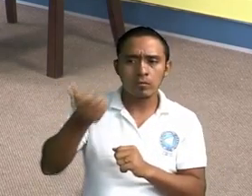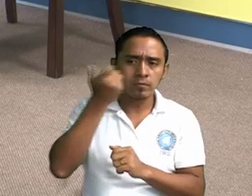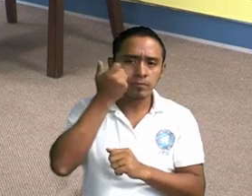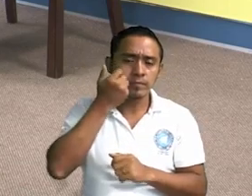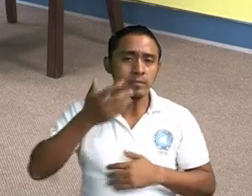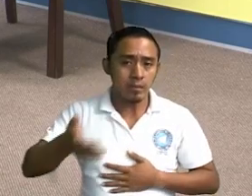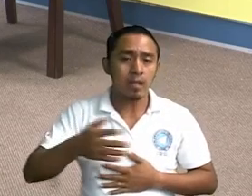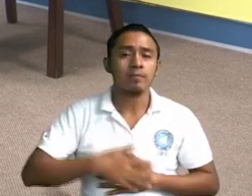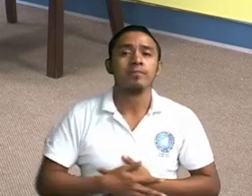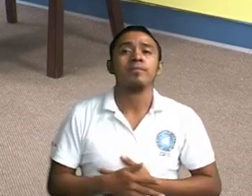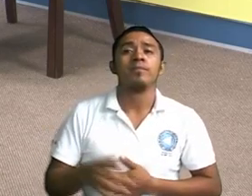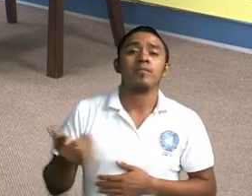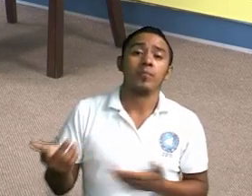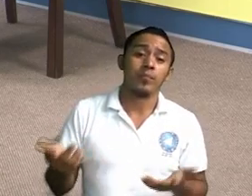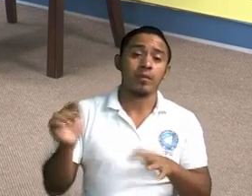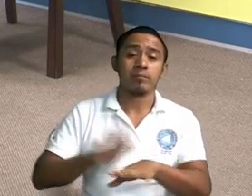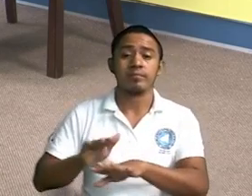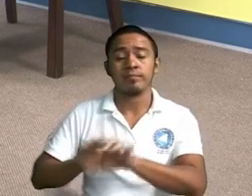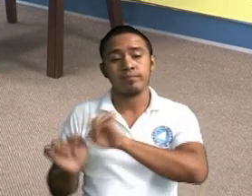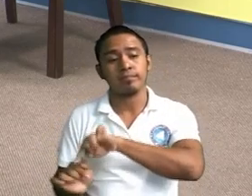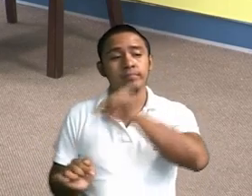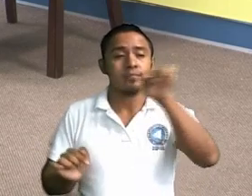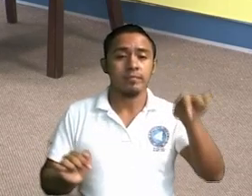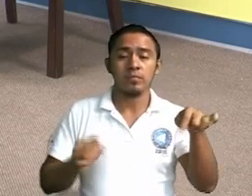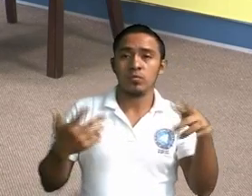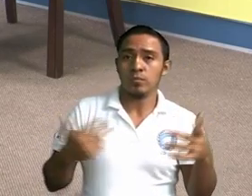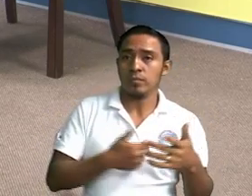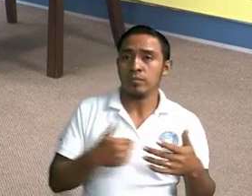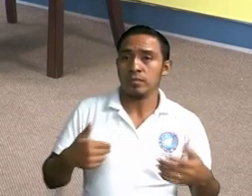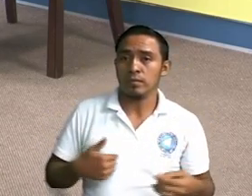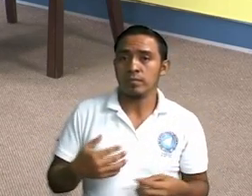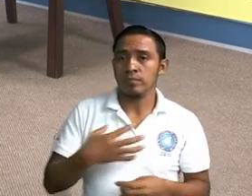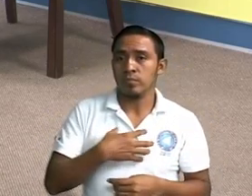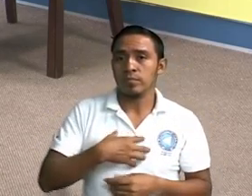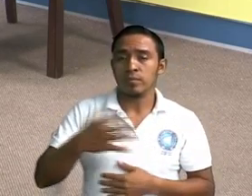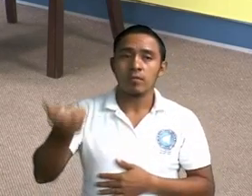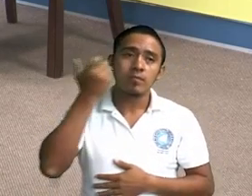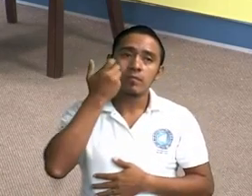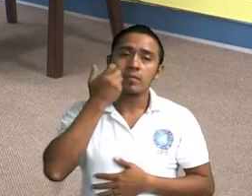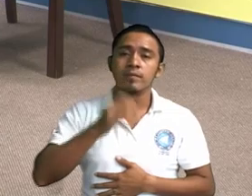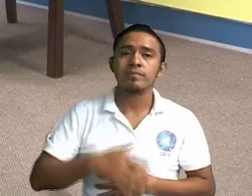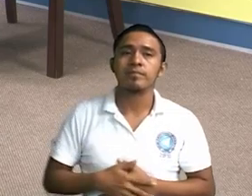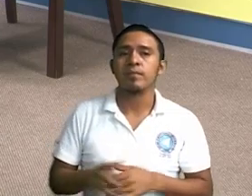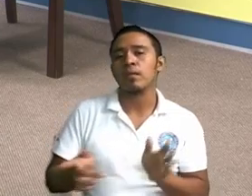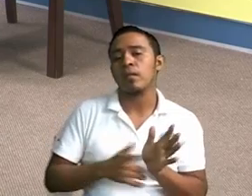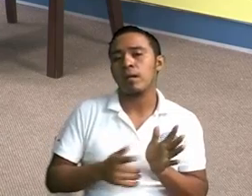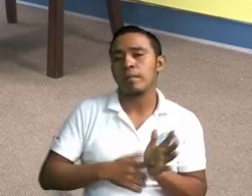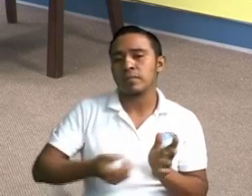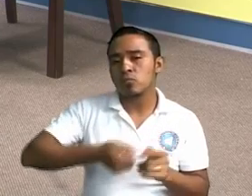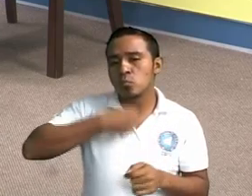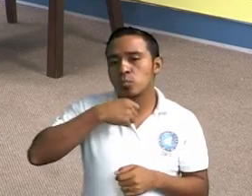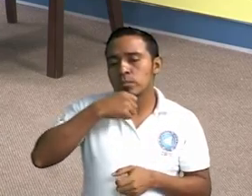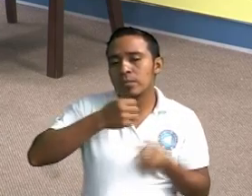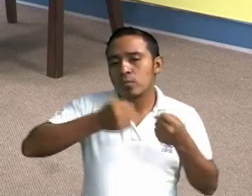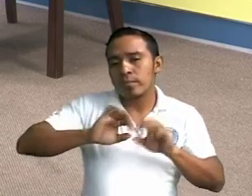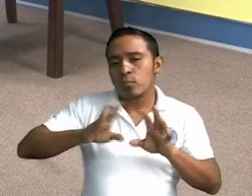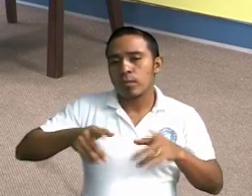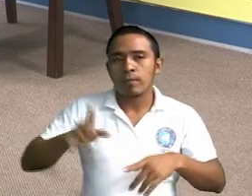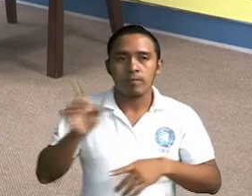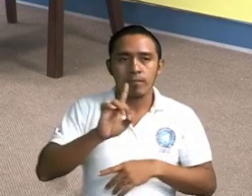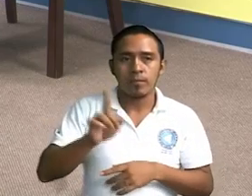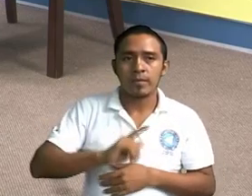referencia de este paciente para que le diagnostiquen y le manejen otra enfermedad porque por ejemplo un abuelito o una abuelita no se